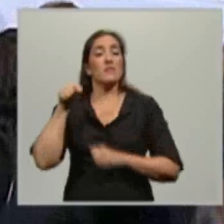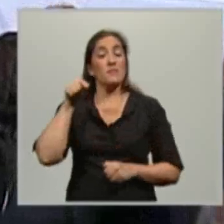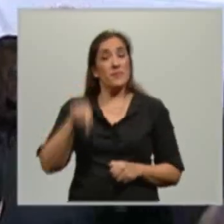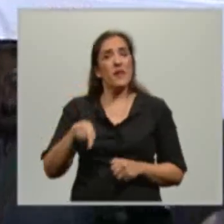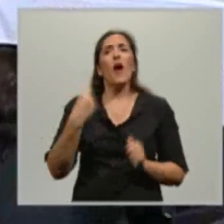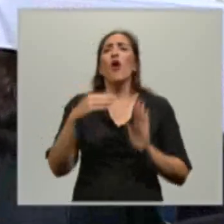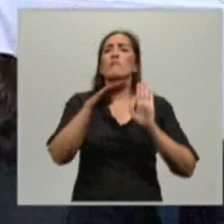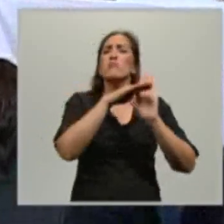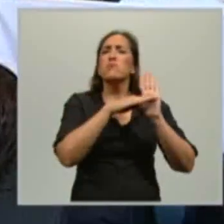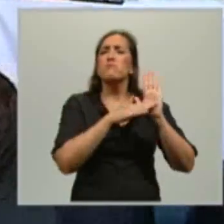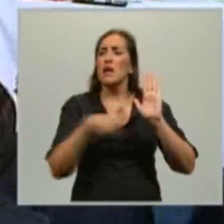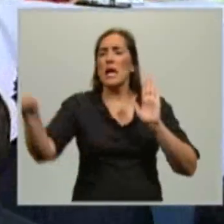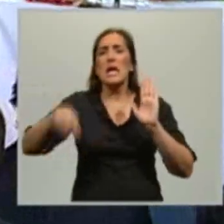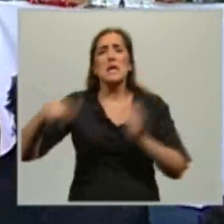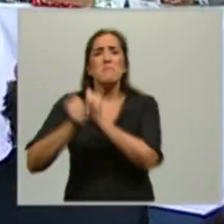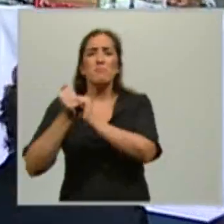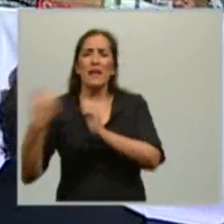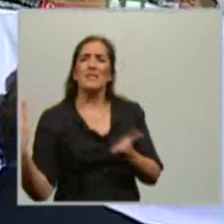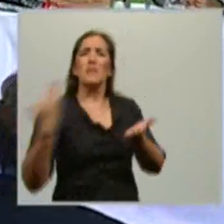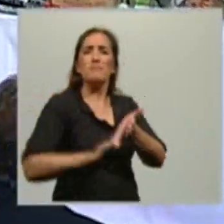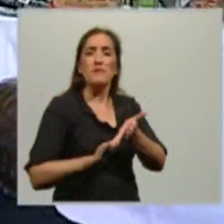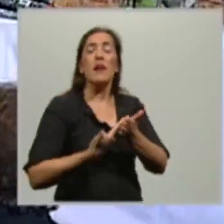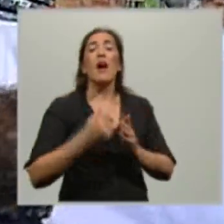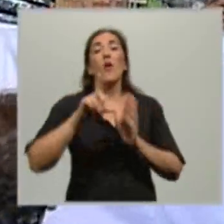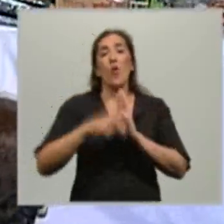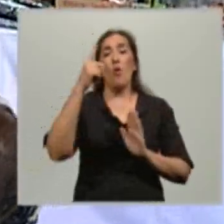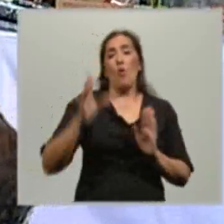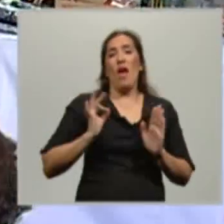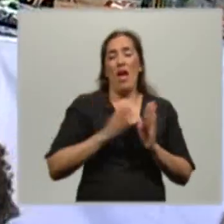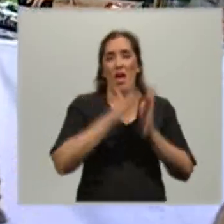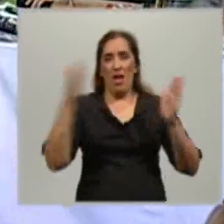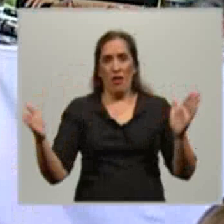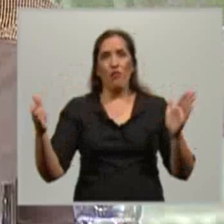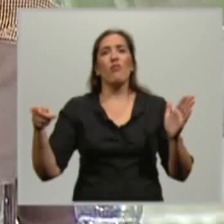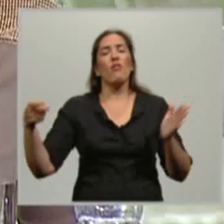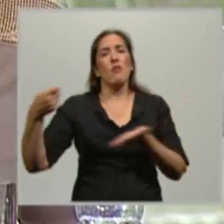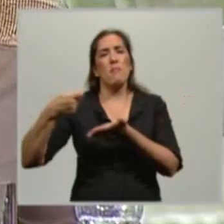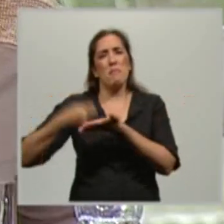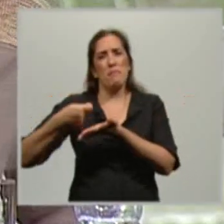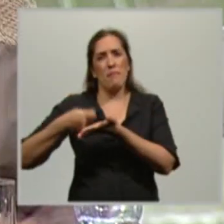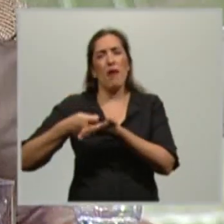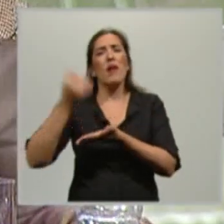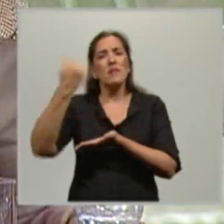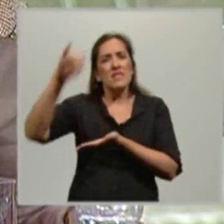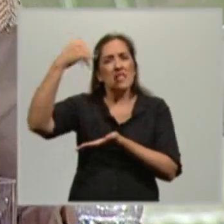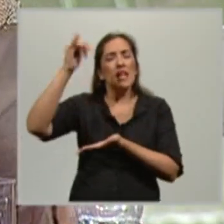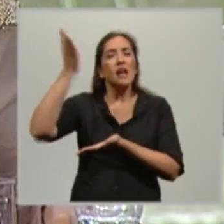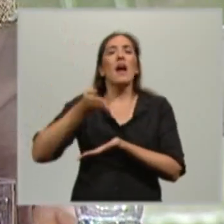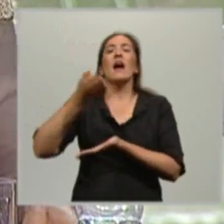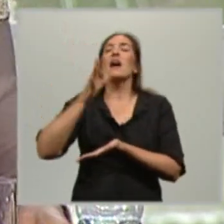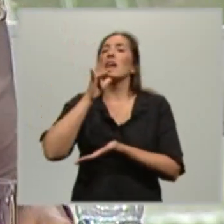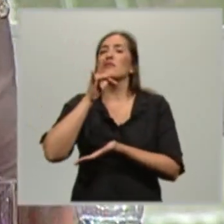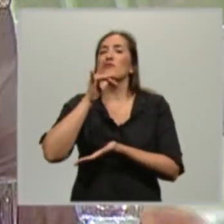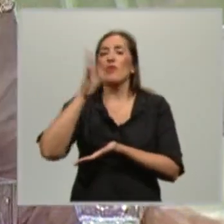son plazos hasta 7 años con hasta un año de gracia de repago de capital y una tasa de 14